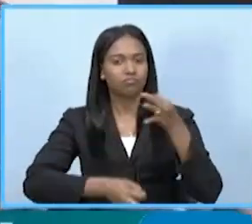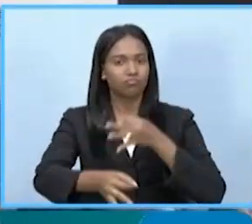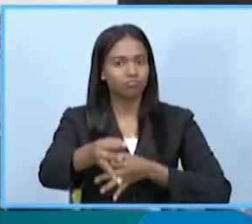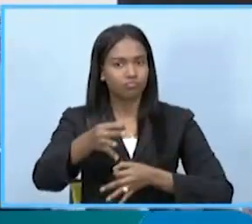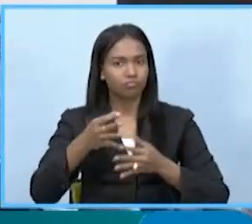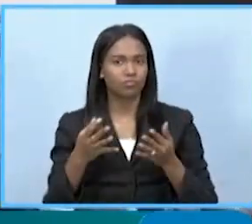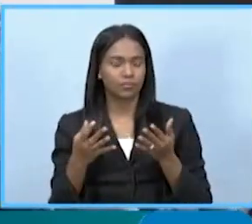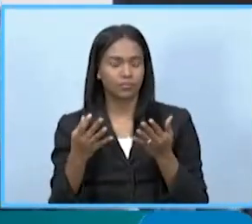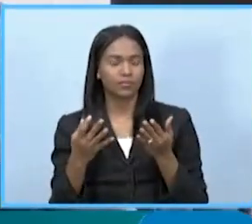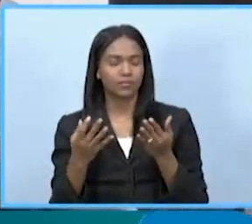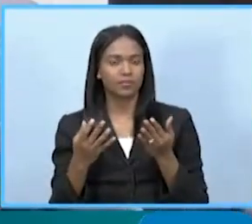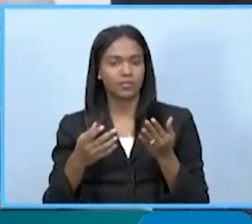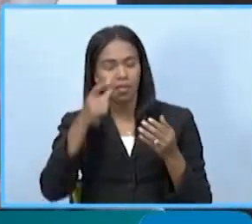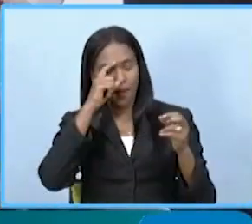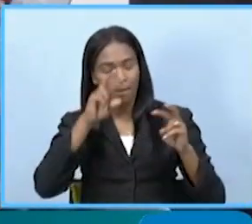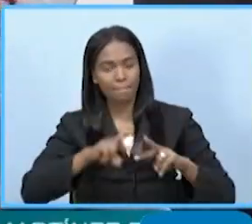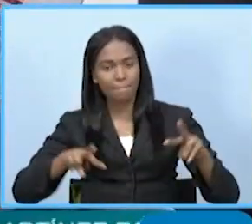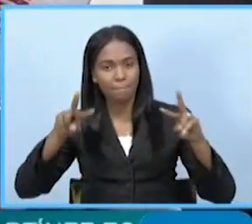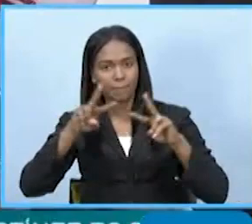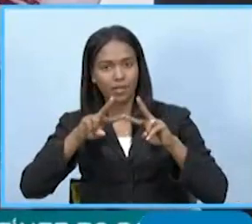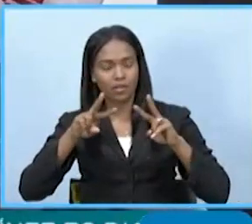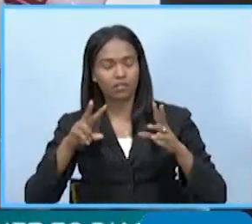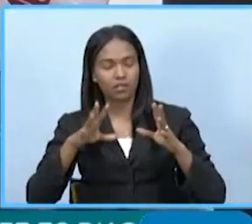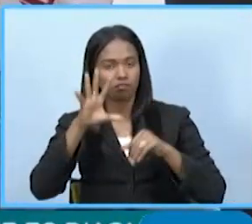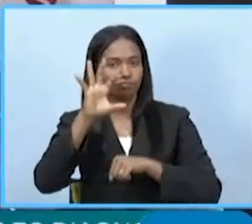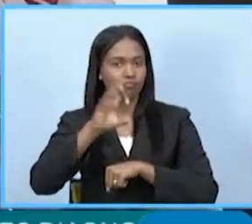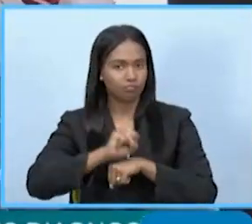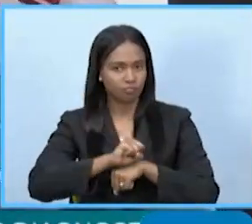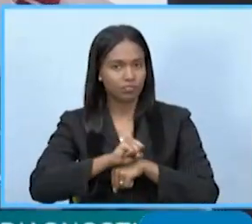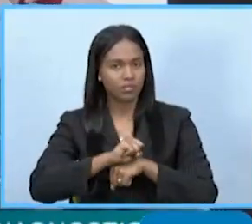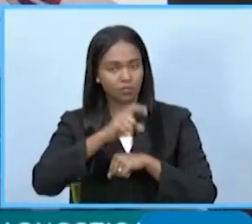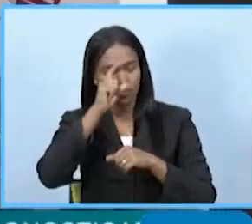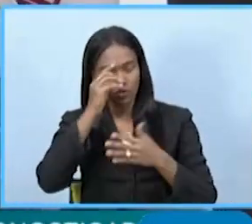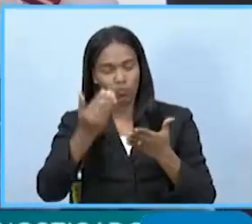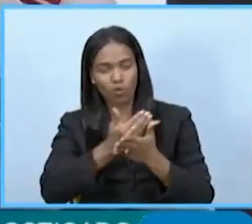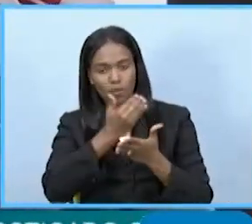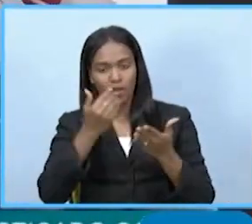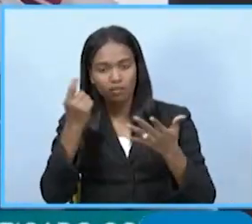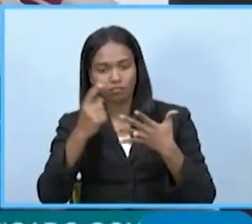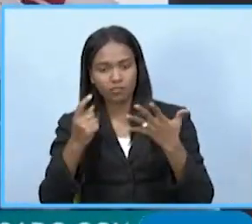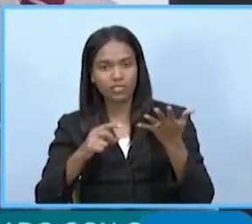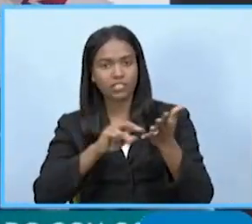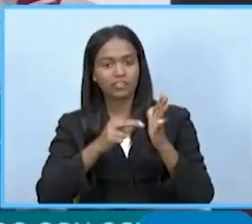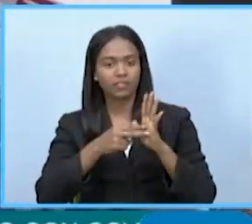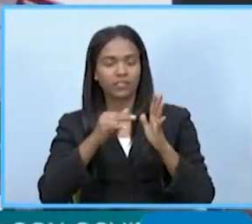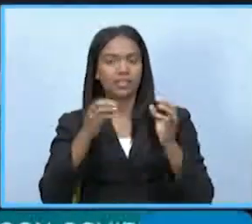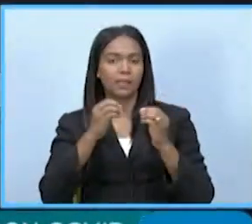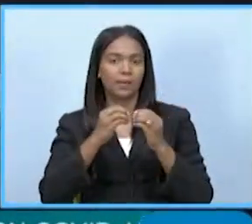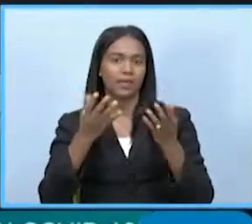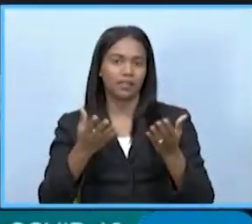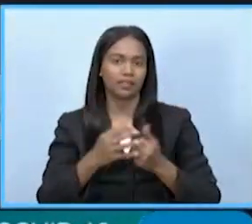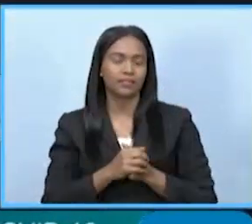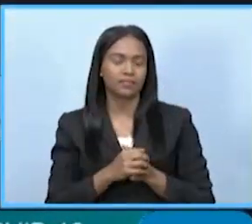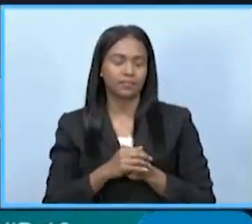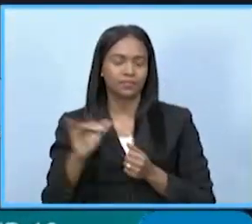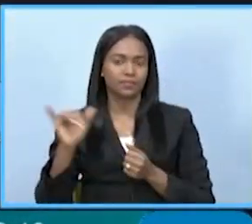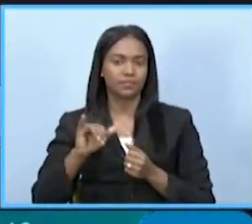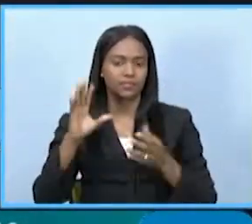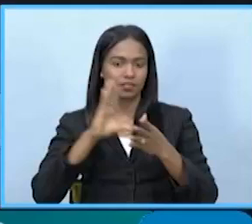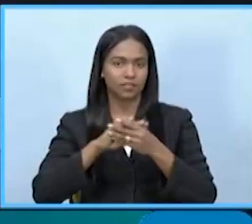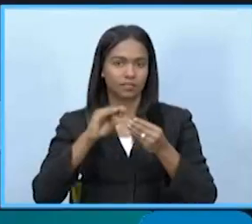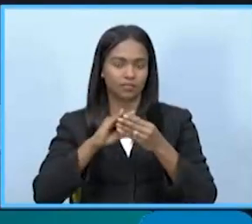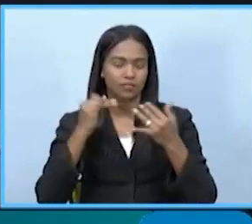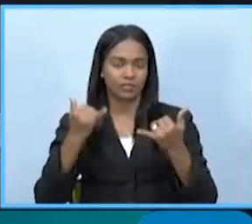sustitución de valores tradicionales por nuevas corrientes, o sea, es algo mucho más complejo. Asimismo,